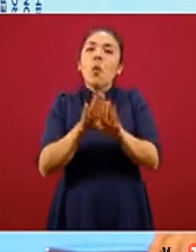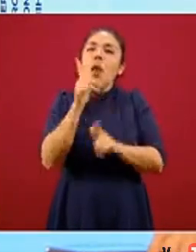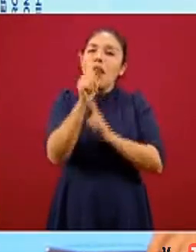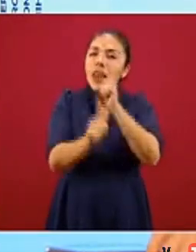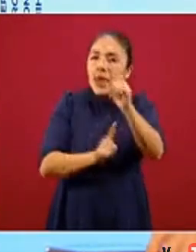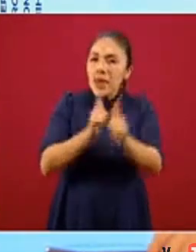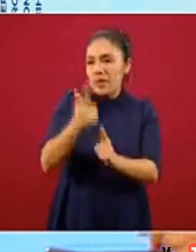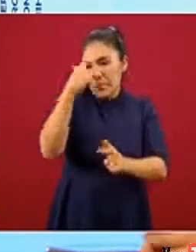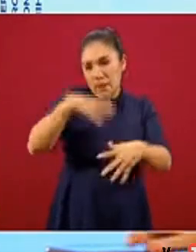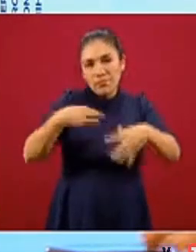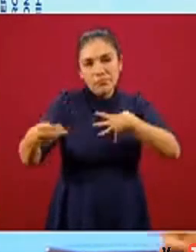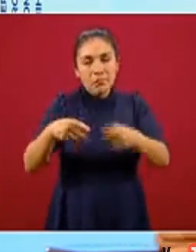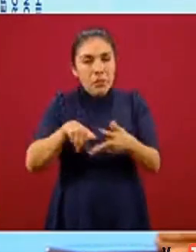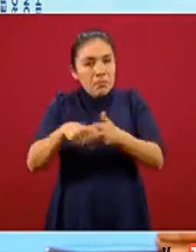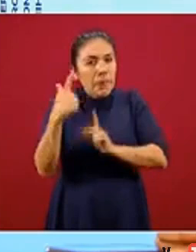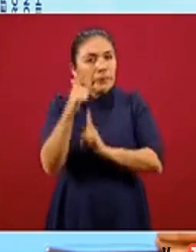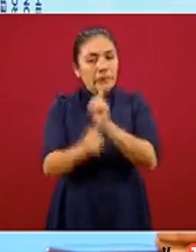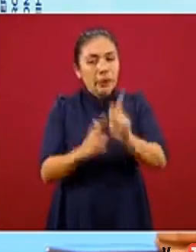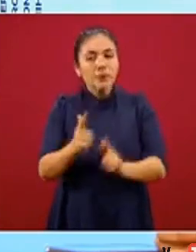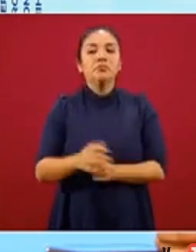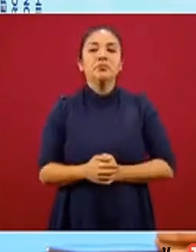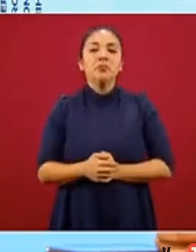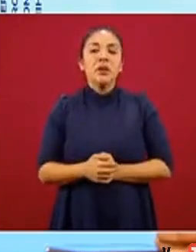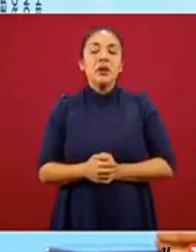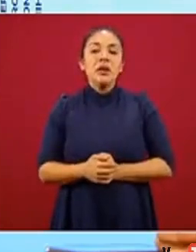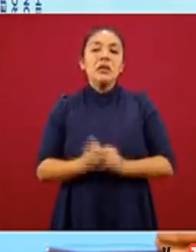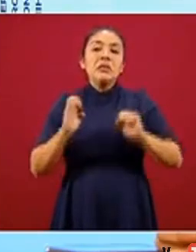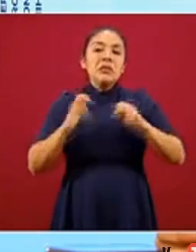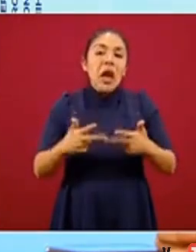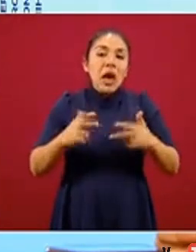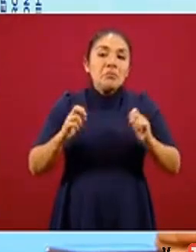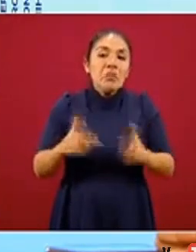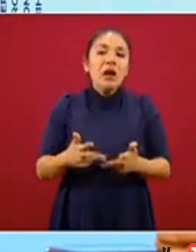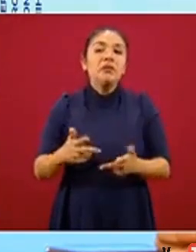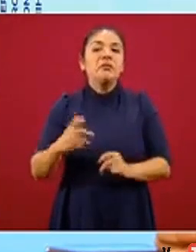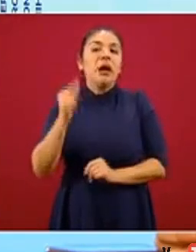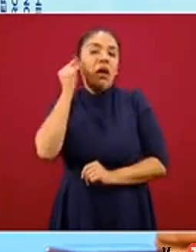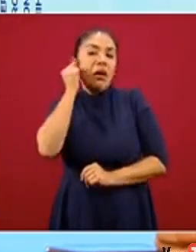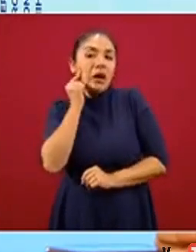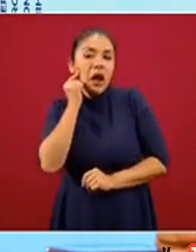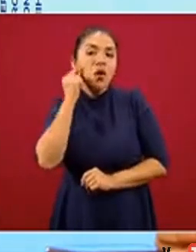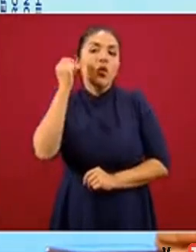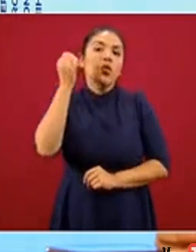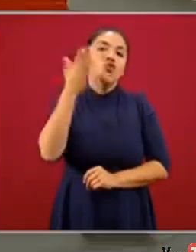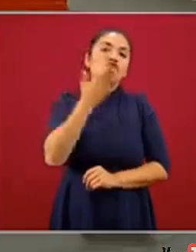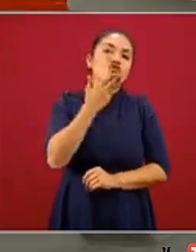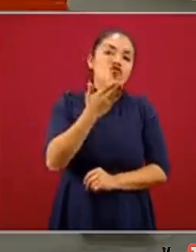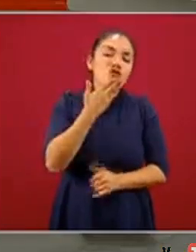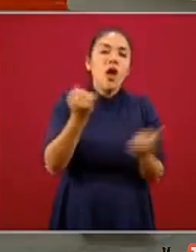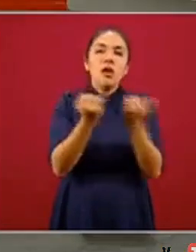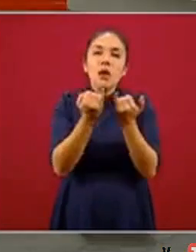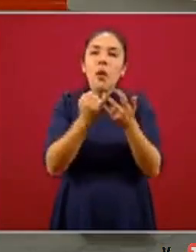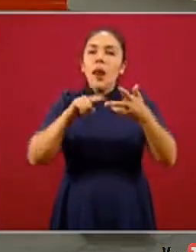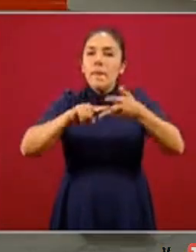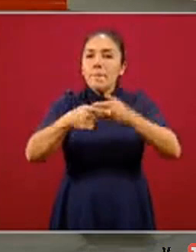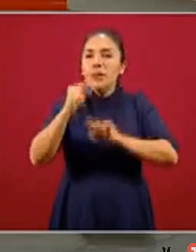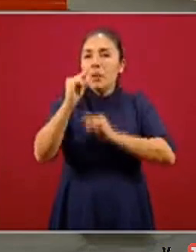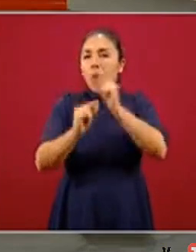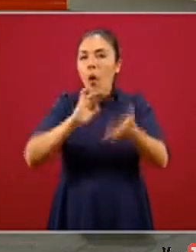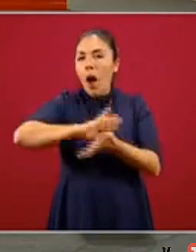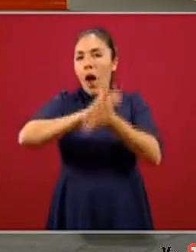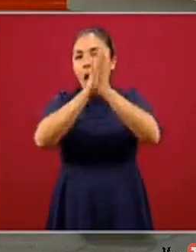las epidemias. Chiapas, Guerrero, Sonora son algunas de las que están también en este proceso de cambio. La